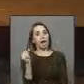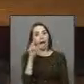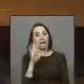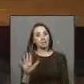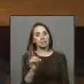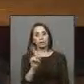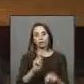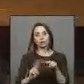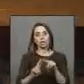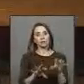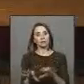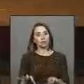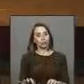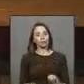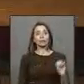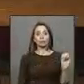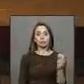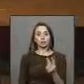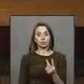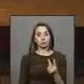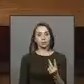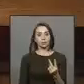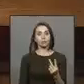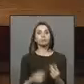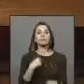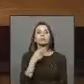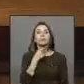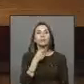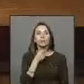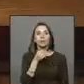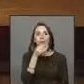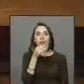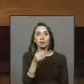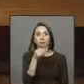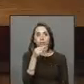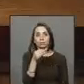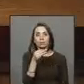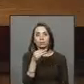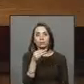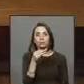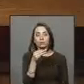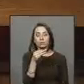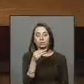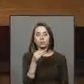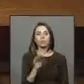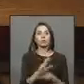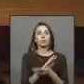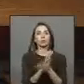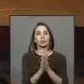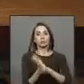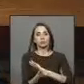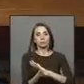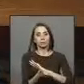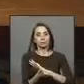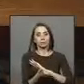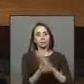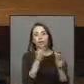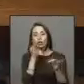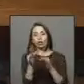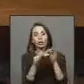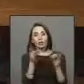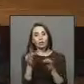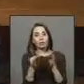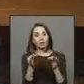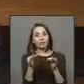las cosas. Segundo, quiero señalar que todas las afirmaciones